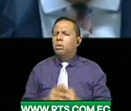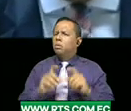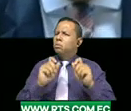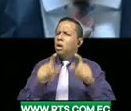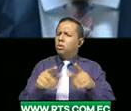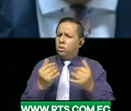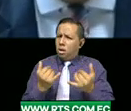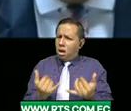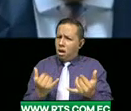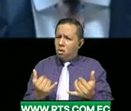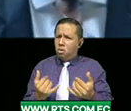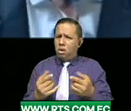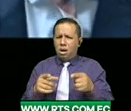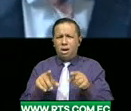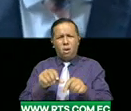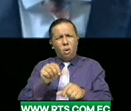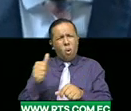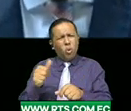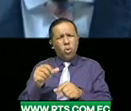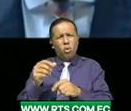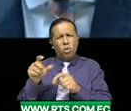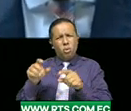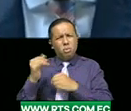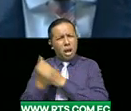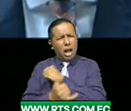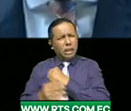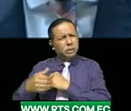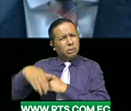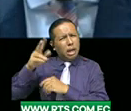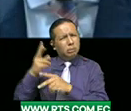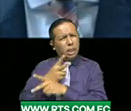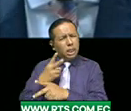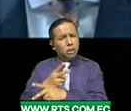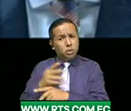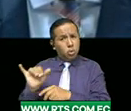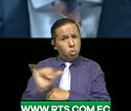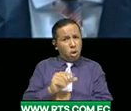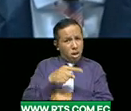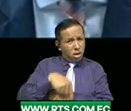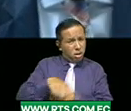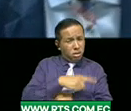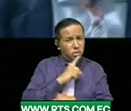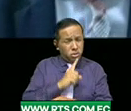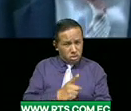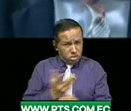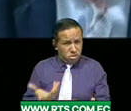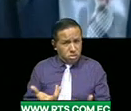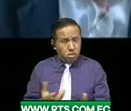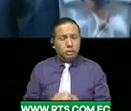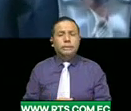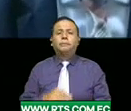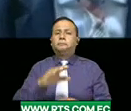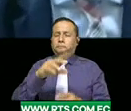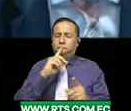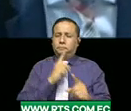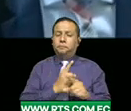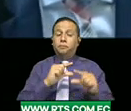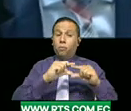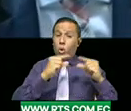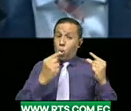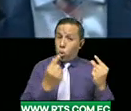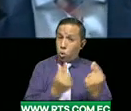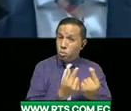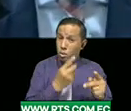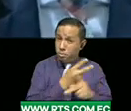de estado paralelo o de narcoestado? Lo que siempre intentan los grupos delincuenciales